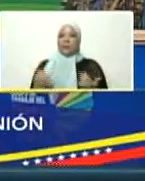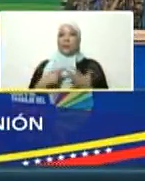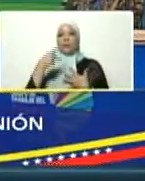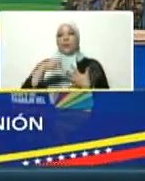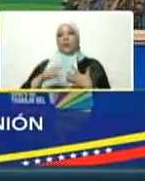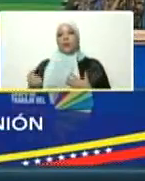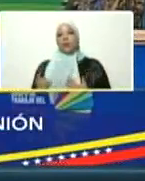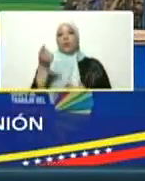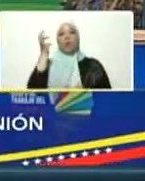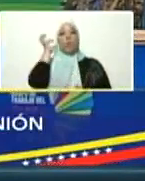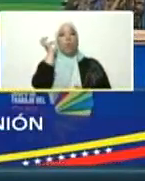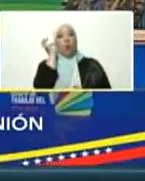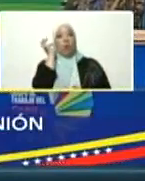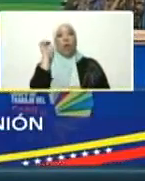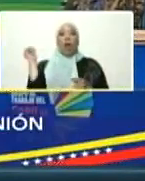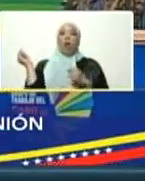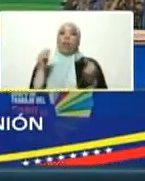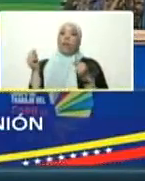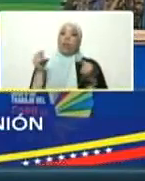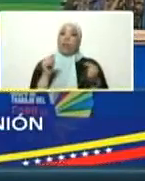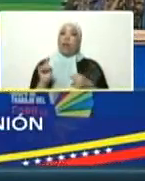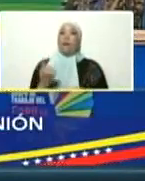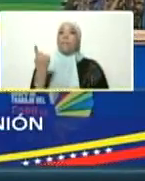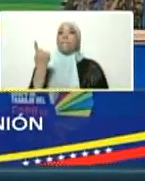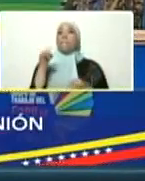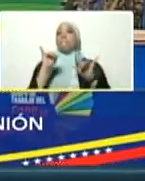sola moneda. Bueno, vamos a debatirlo, pues.